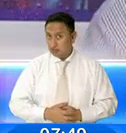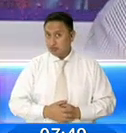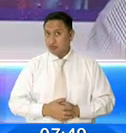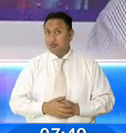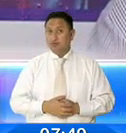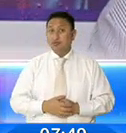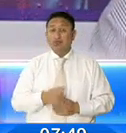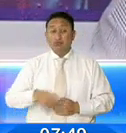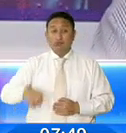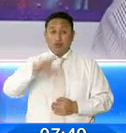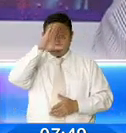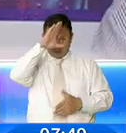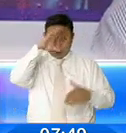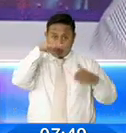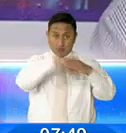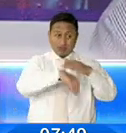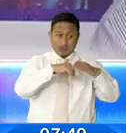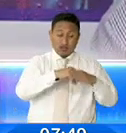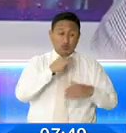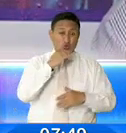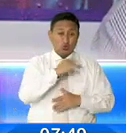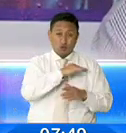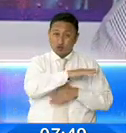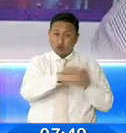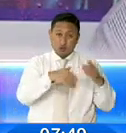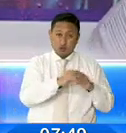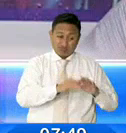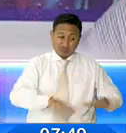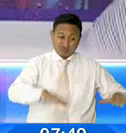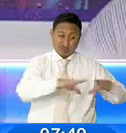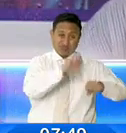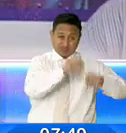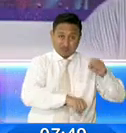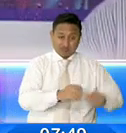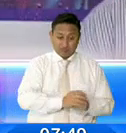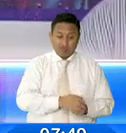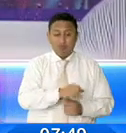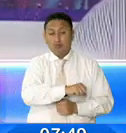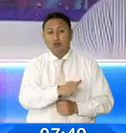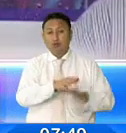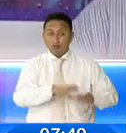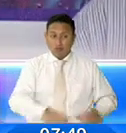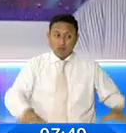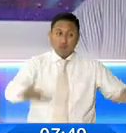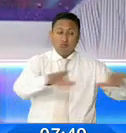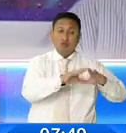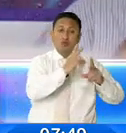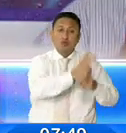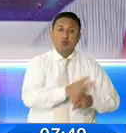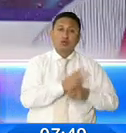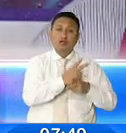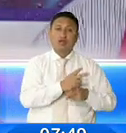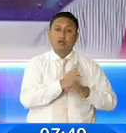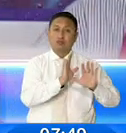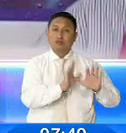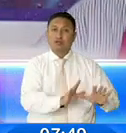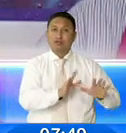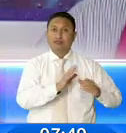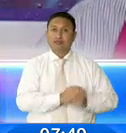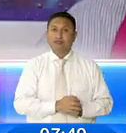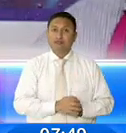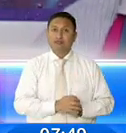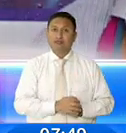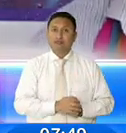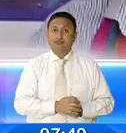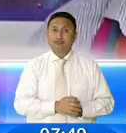minería que contamina el agua, que contamina la tierra, o si ese territorio se cuida para